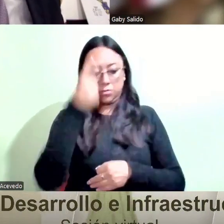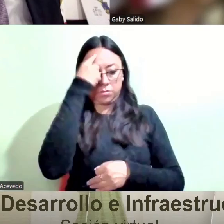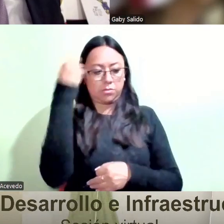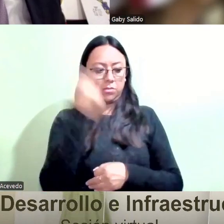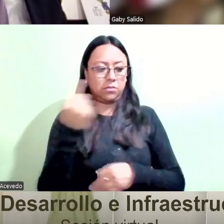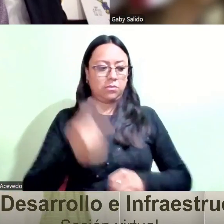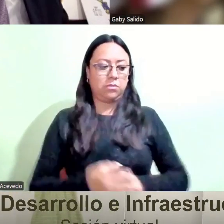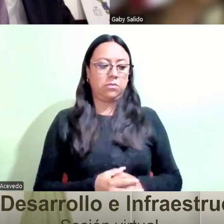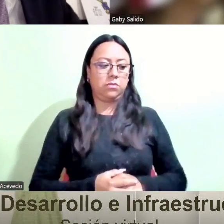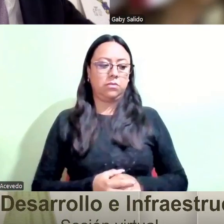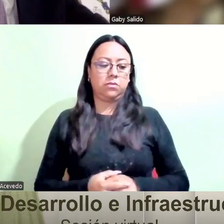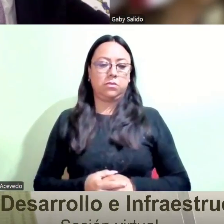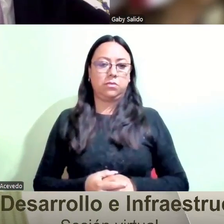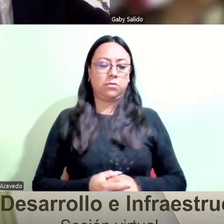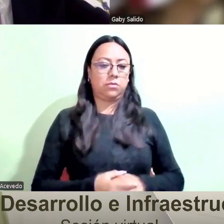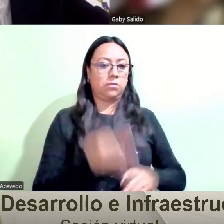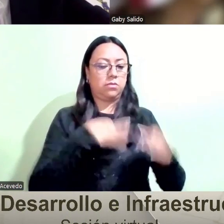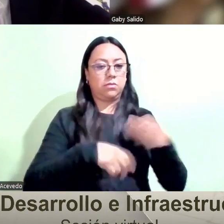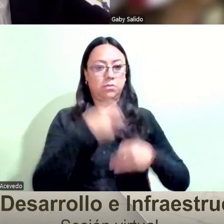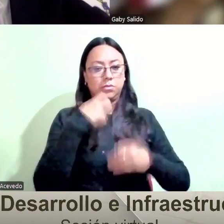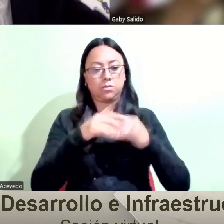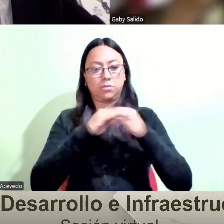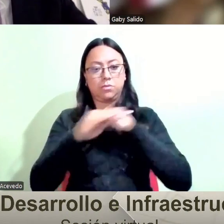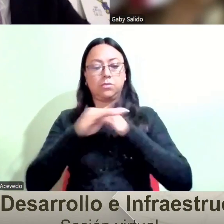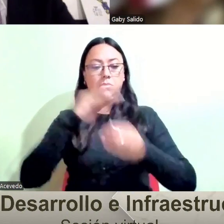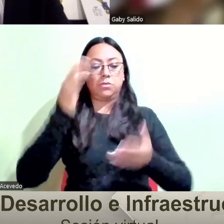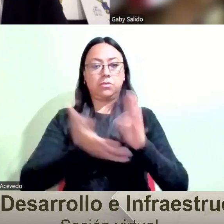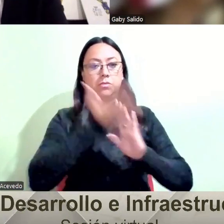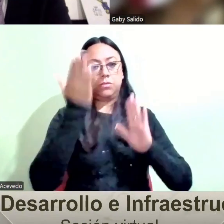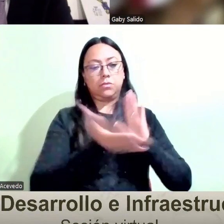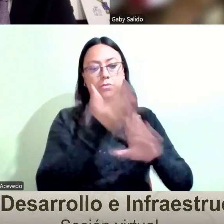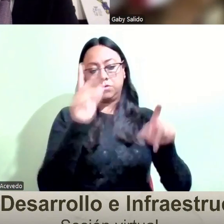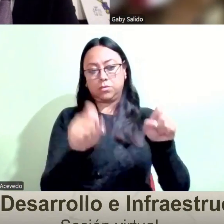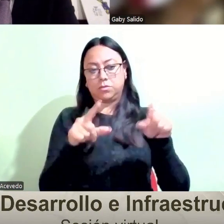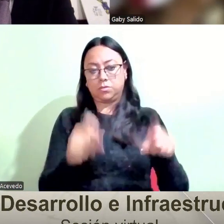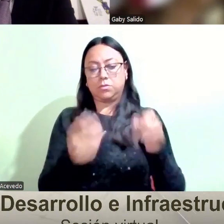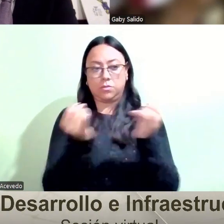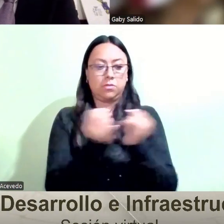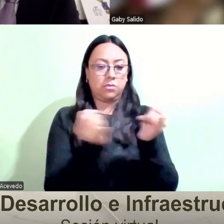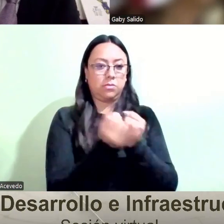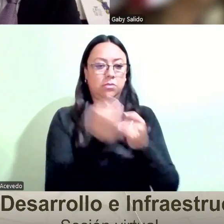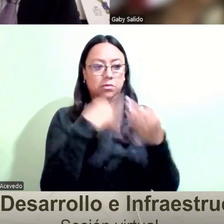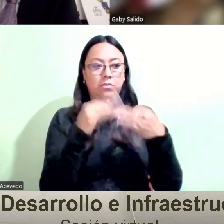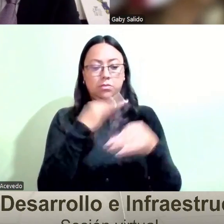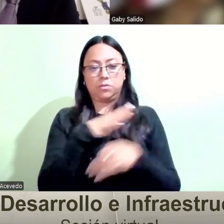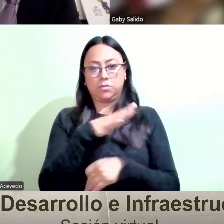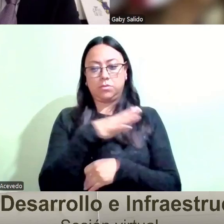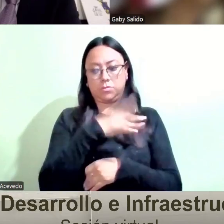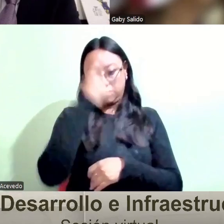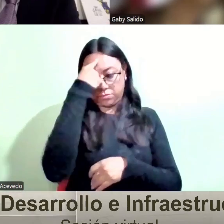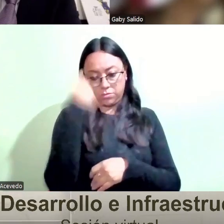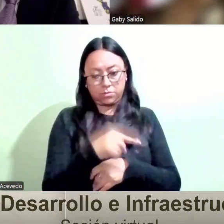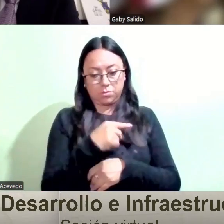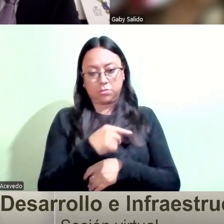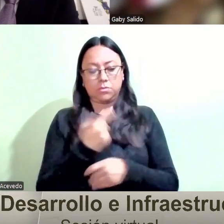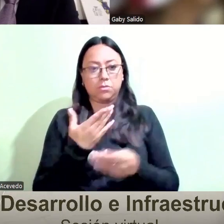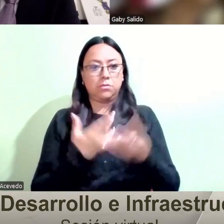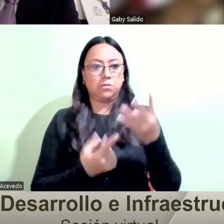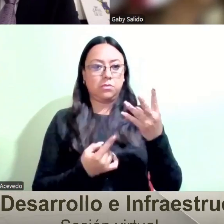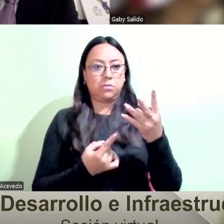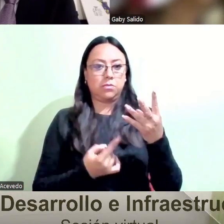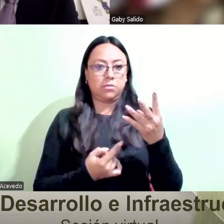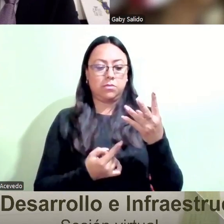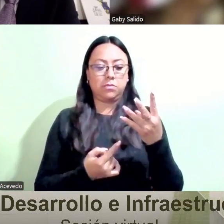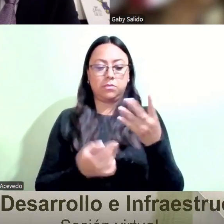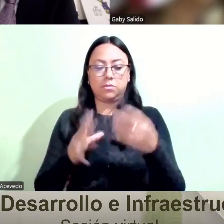el cálculo de la superficie de construcción del mismo y del incremento que se tendría en la superficie máxima de construcción, tomando en consideración